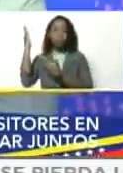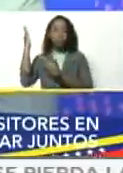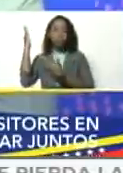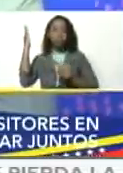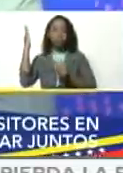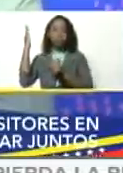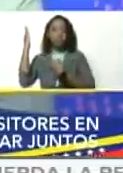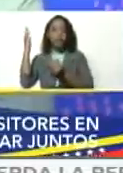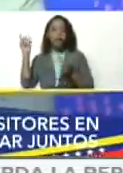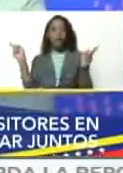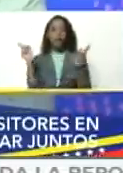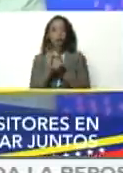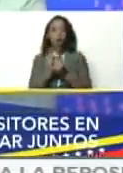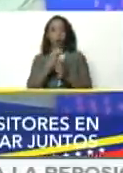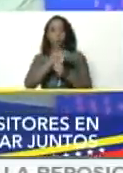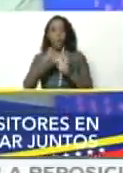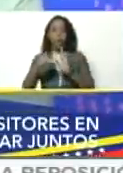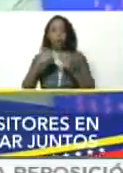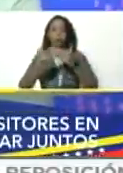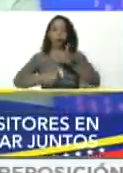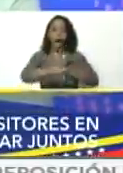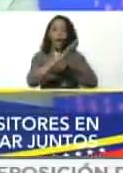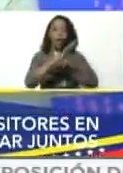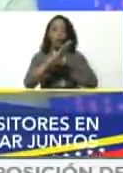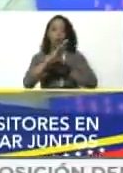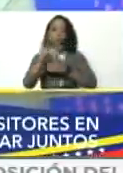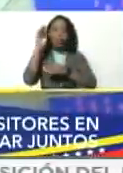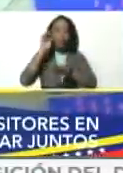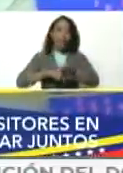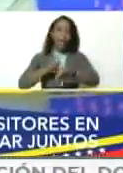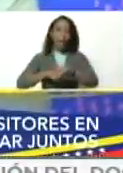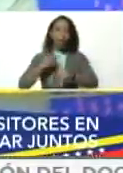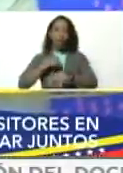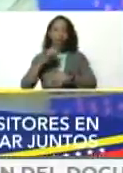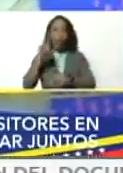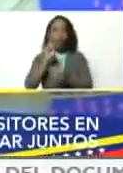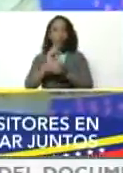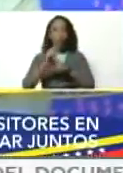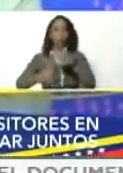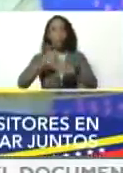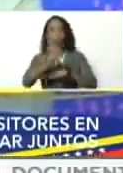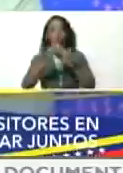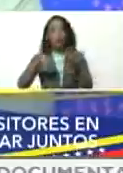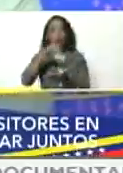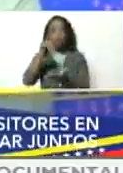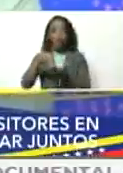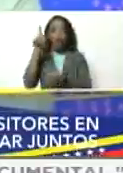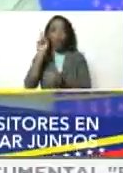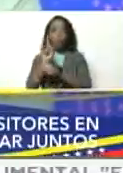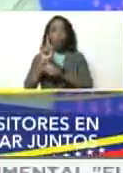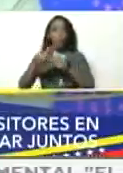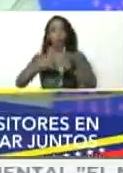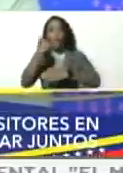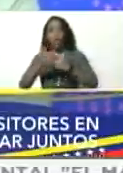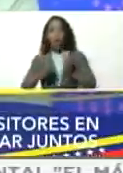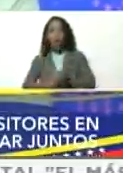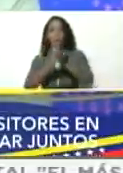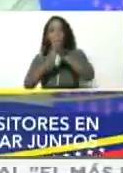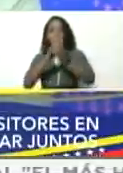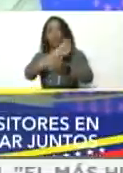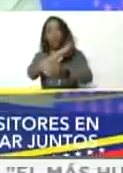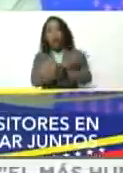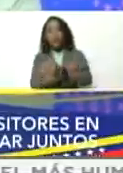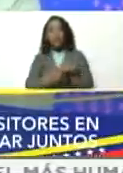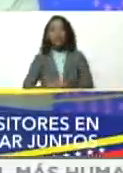corto, mediano y largo plazo, un proyecto nacional, somos los únicos que tenemos un proyecto, un liderazgo, una